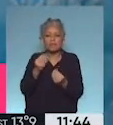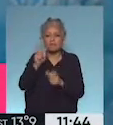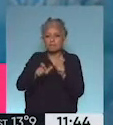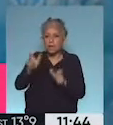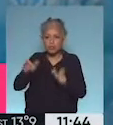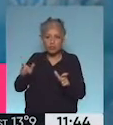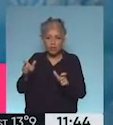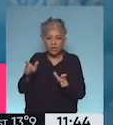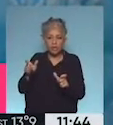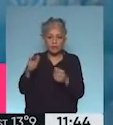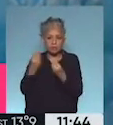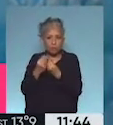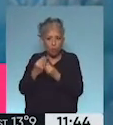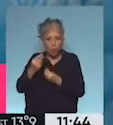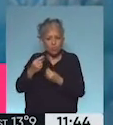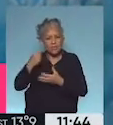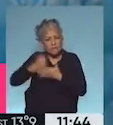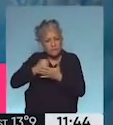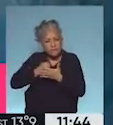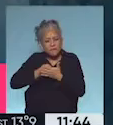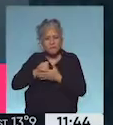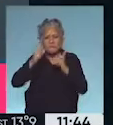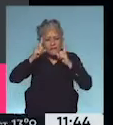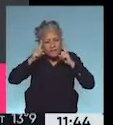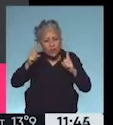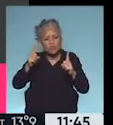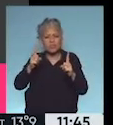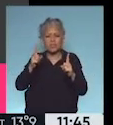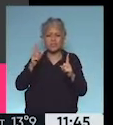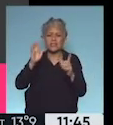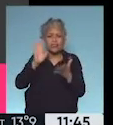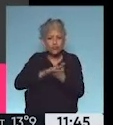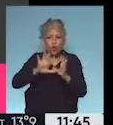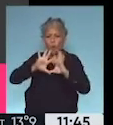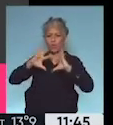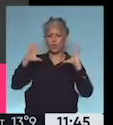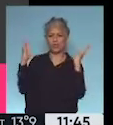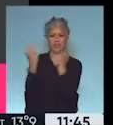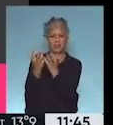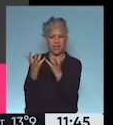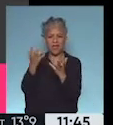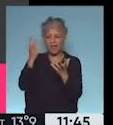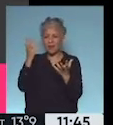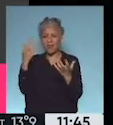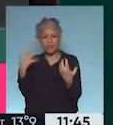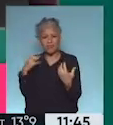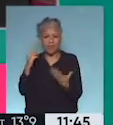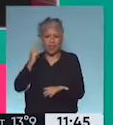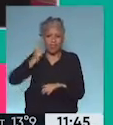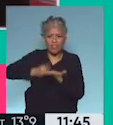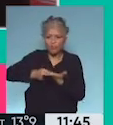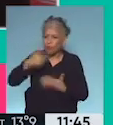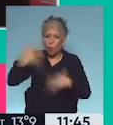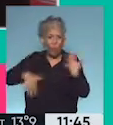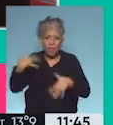cobrar conciencia de este momento tan delicado a nivel social y ambiental en la Tierra, por lo cual tenemos que empezar a tomar decisiones